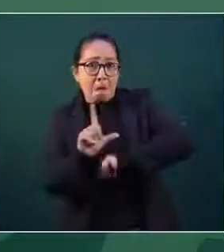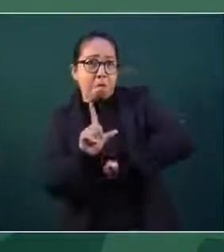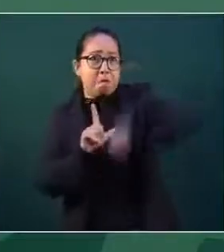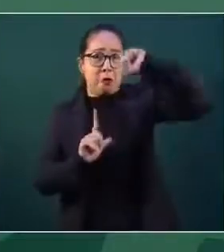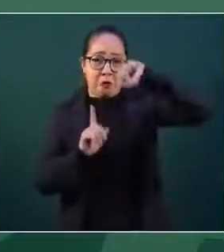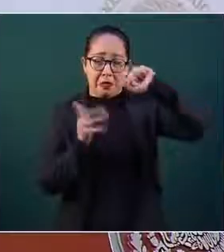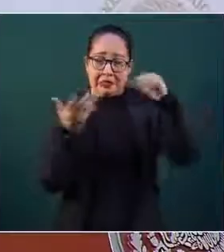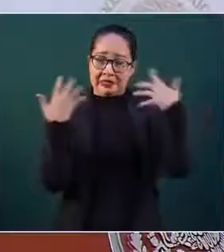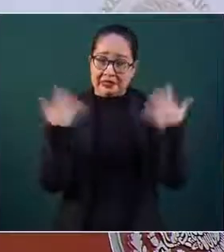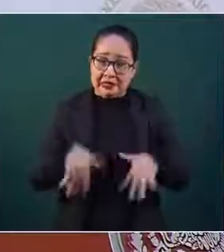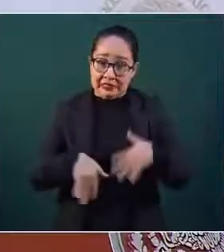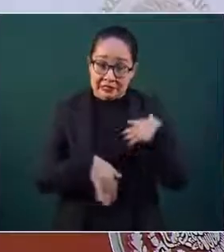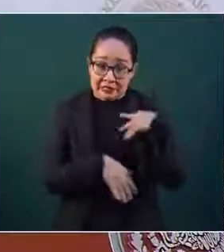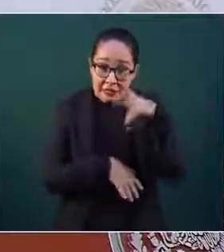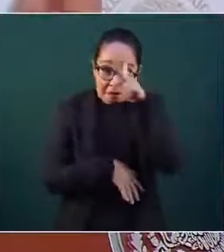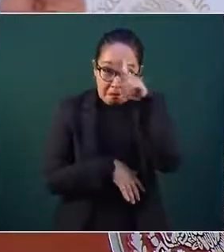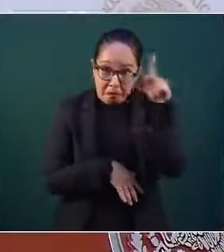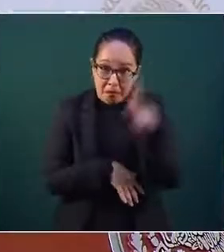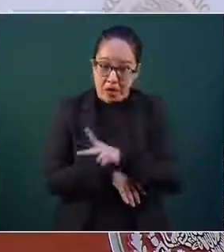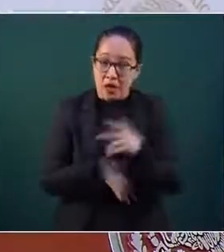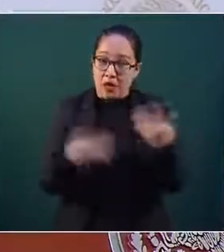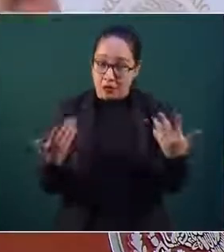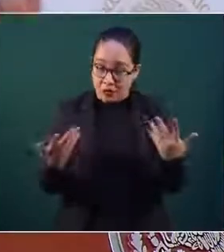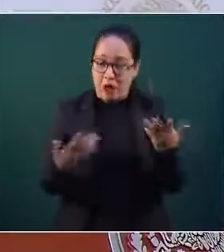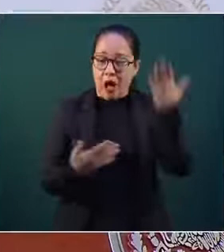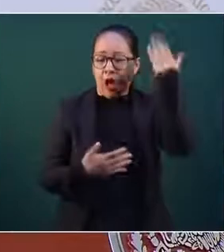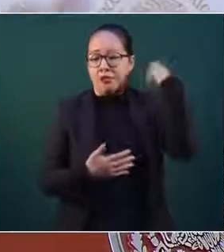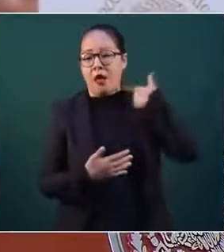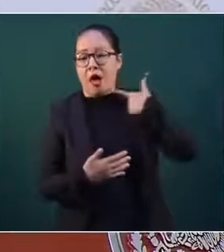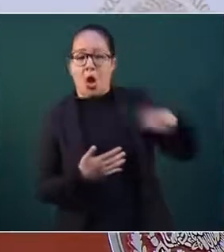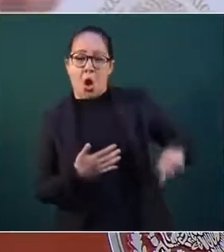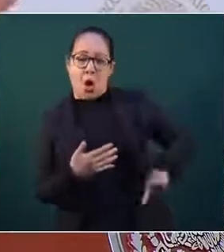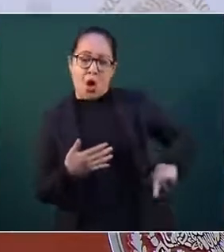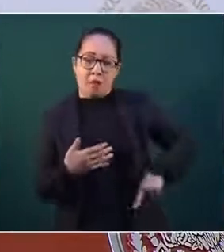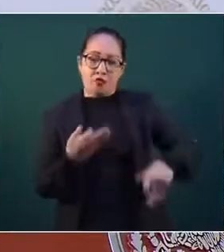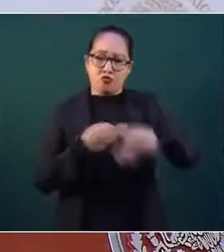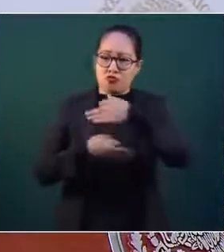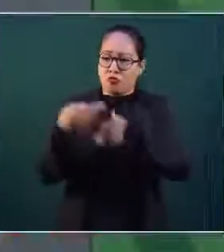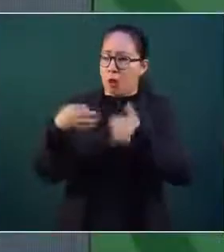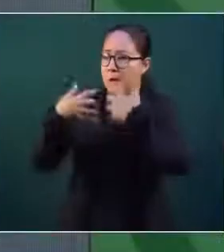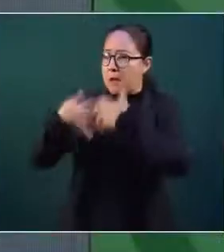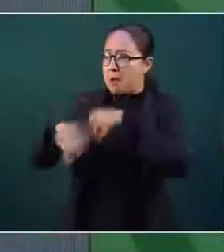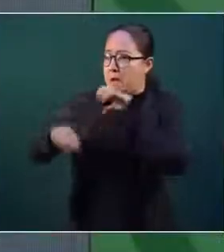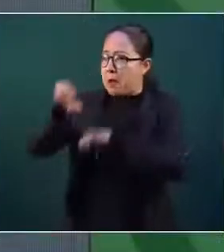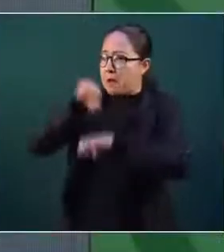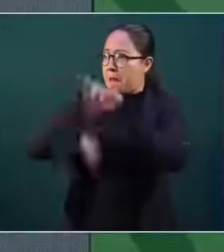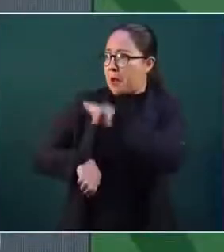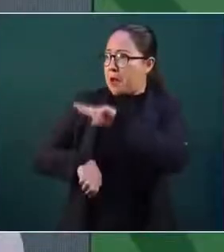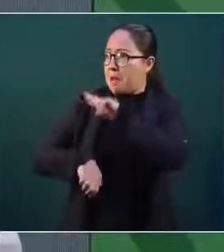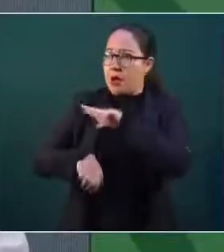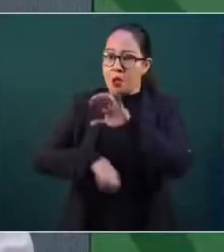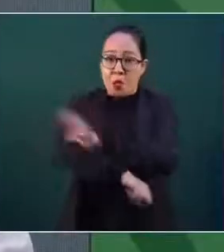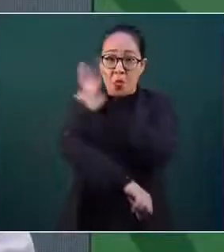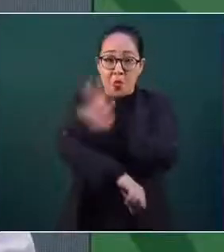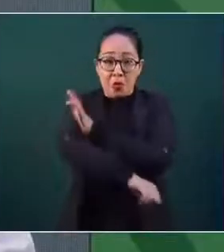más. Durante el tiempo que aplicaron la política privatizadora en la industria eléctrica, no bajaron